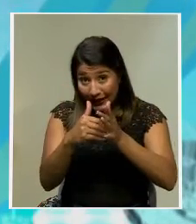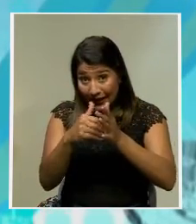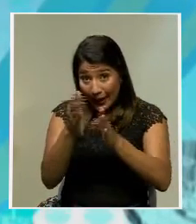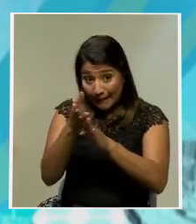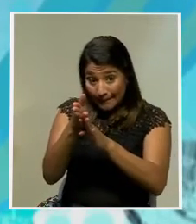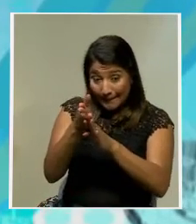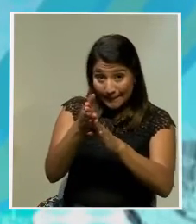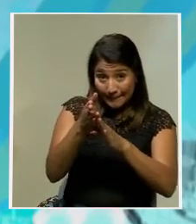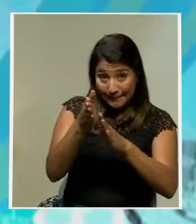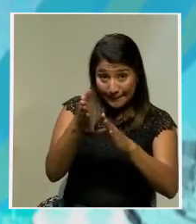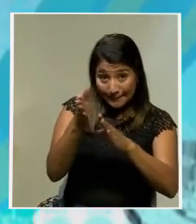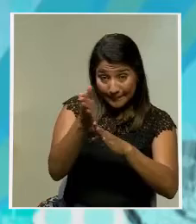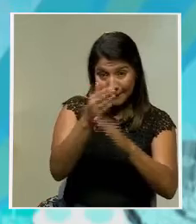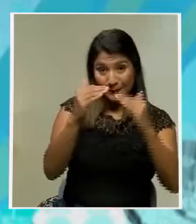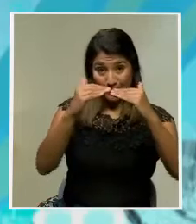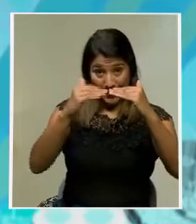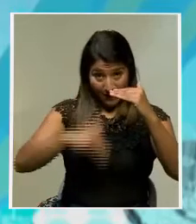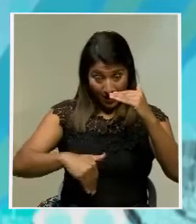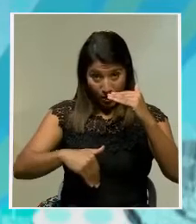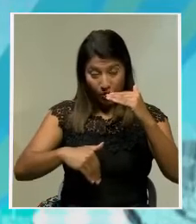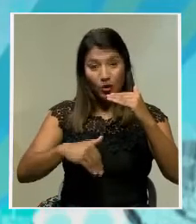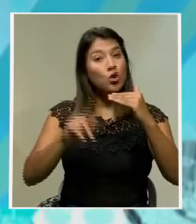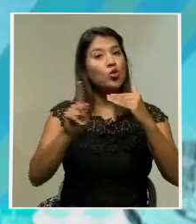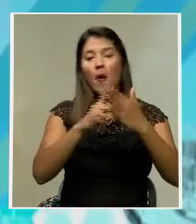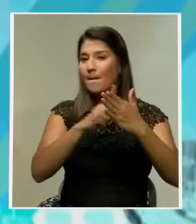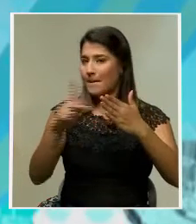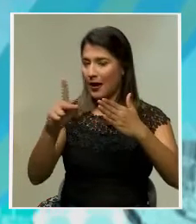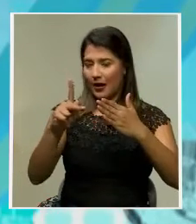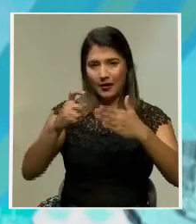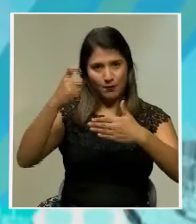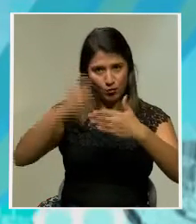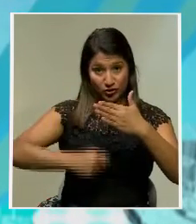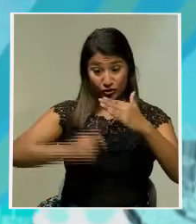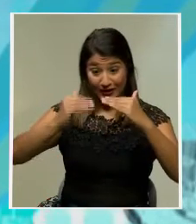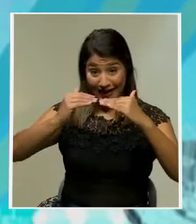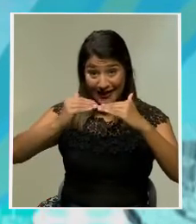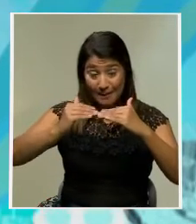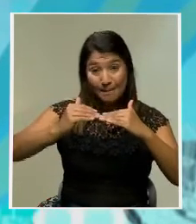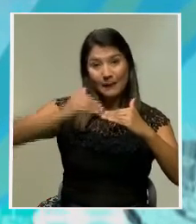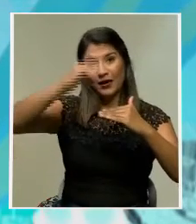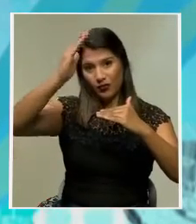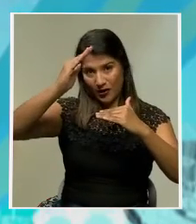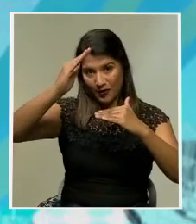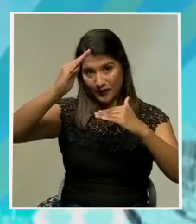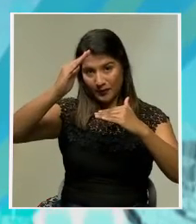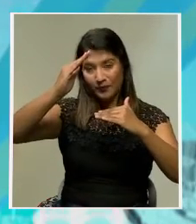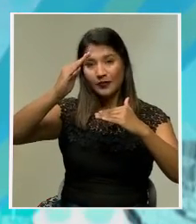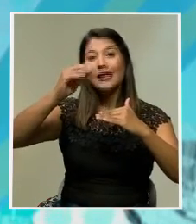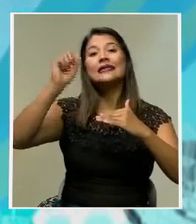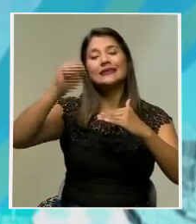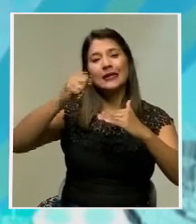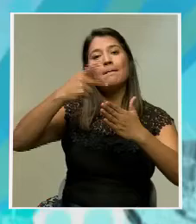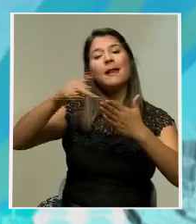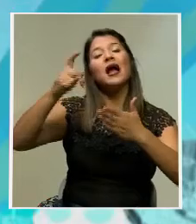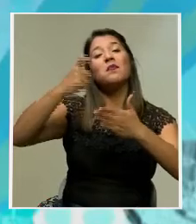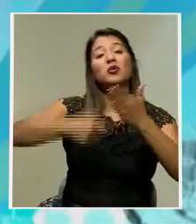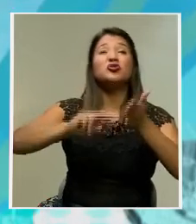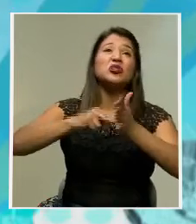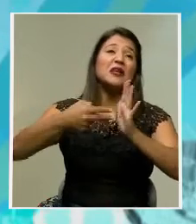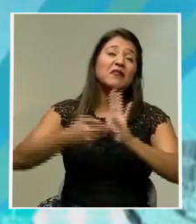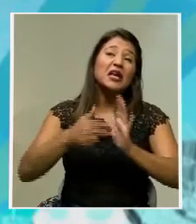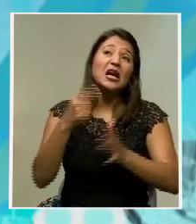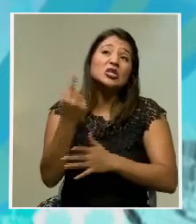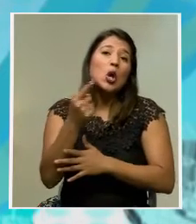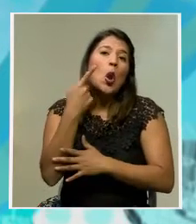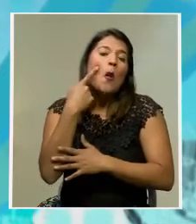sola bolsa, por así decirlo, y a partir de esa bolsa dice, bueno, usted, fulanito, tiene derecho